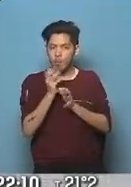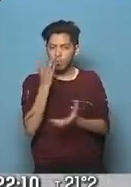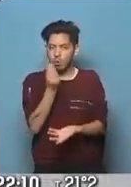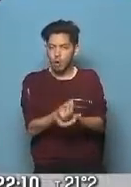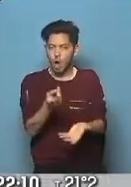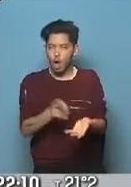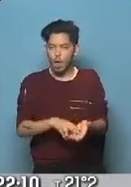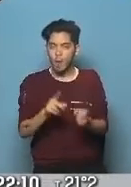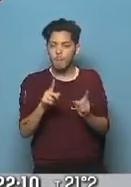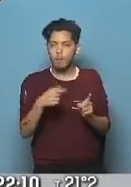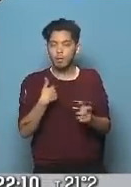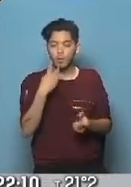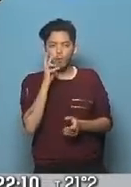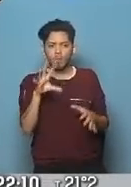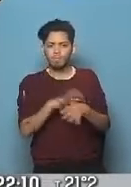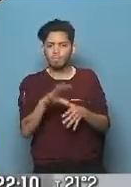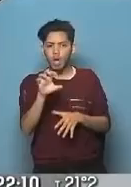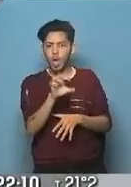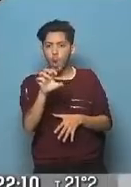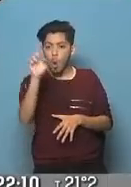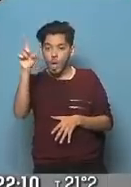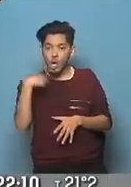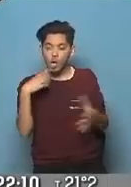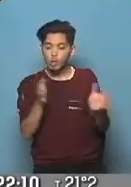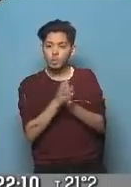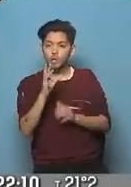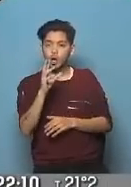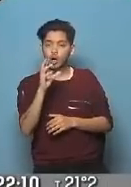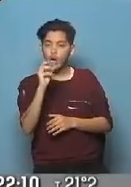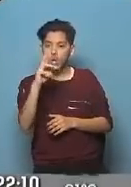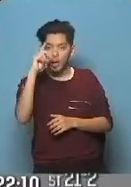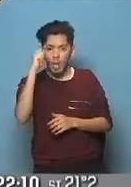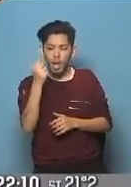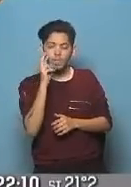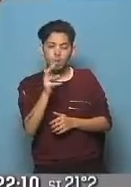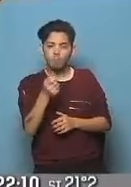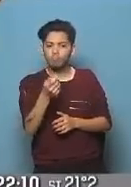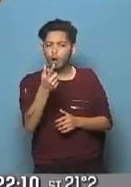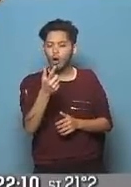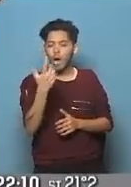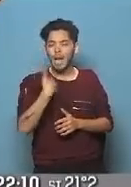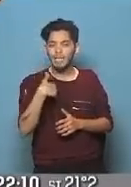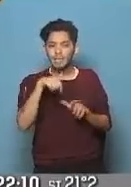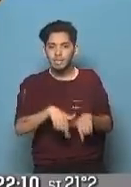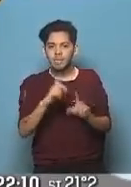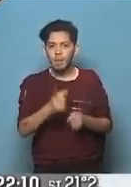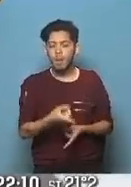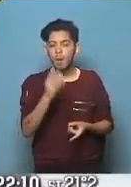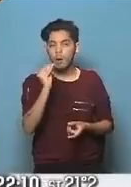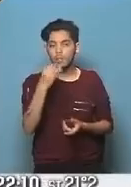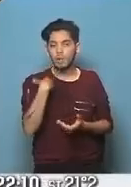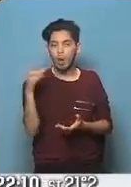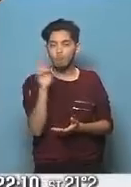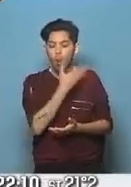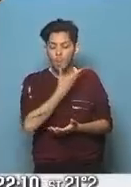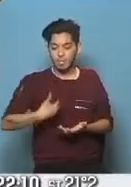vio un poco en Ecuador con Rafael Correa, se ve un poco en Argentina y sobre todo se ve en Brasil, donde hay una presidenta desplazada sin